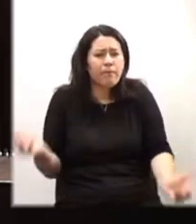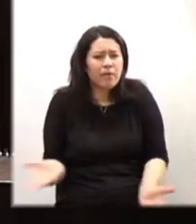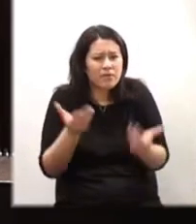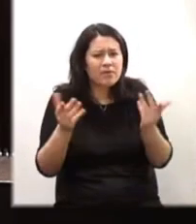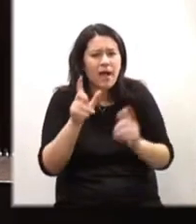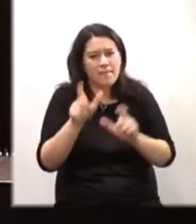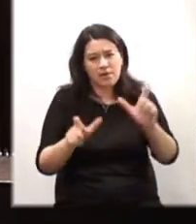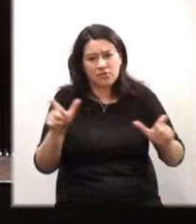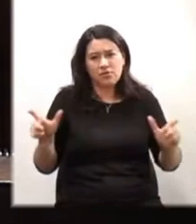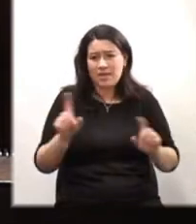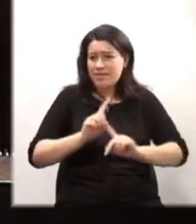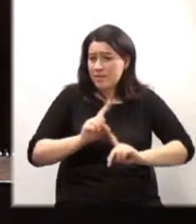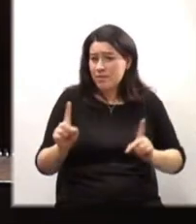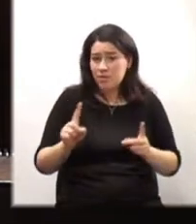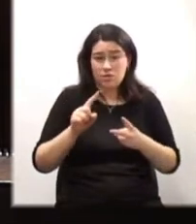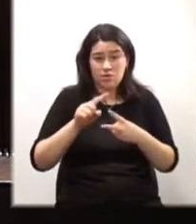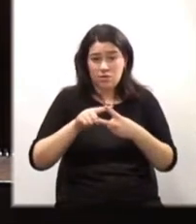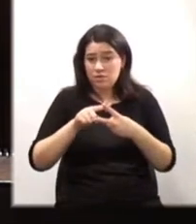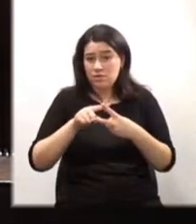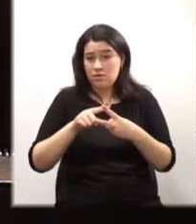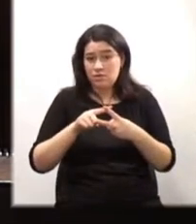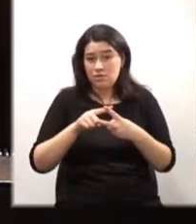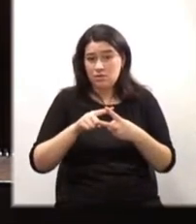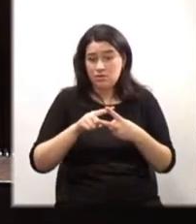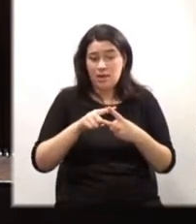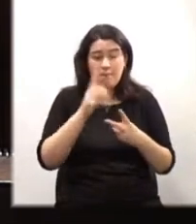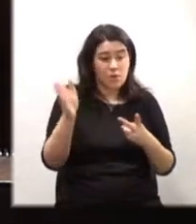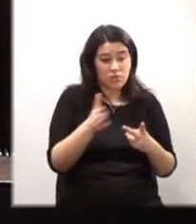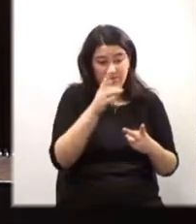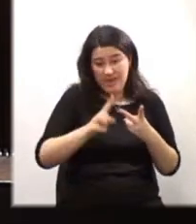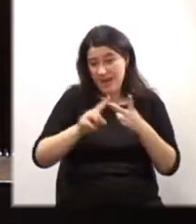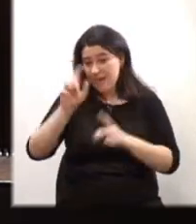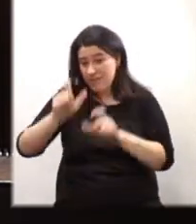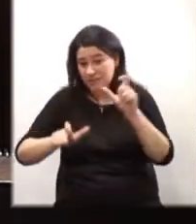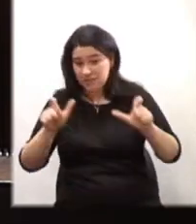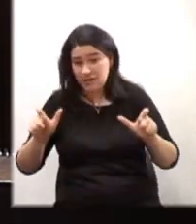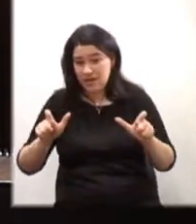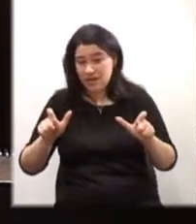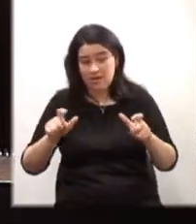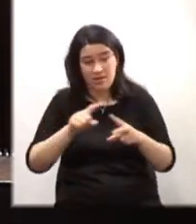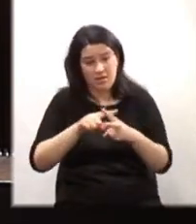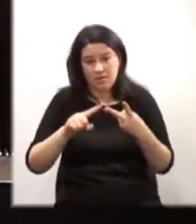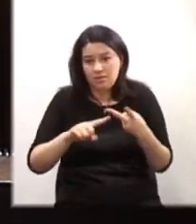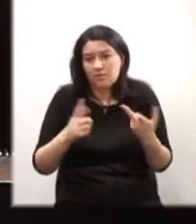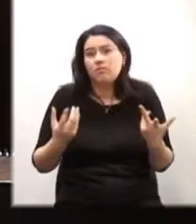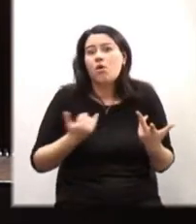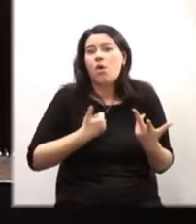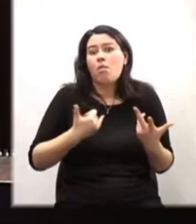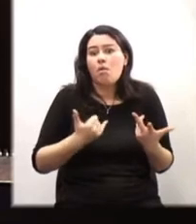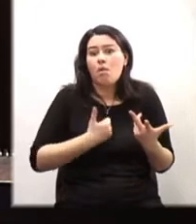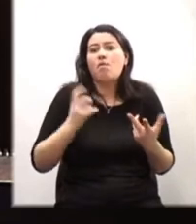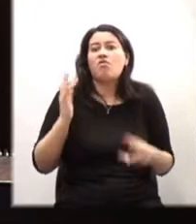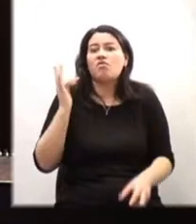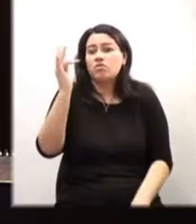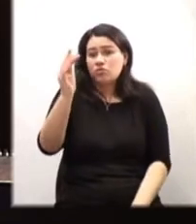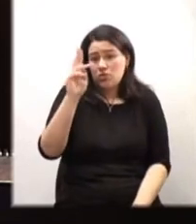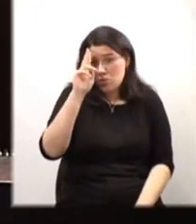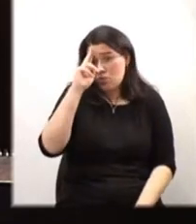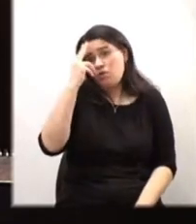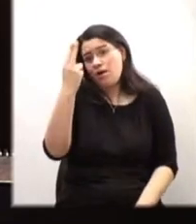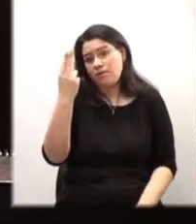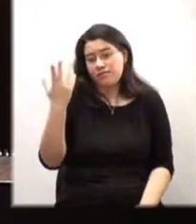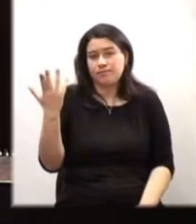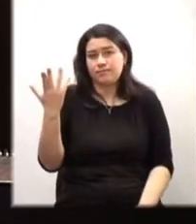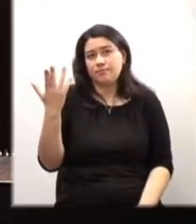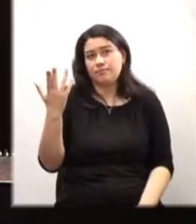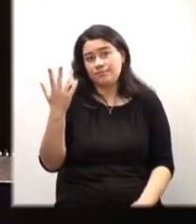capital humano. Y sin estos dos elementos, capital humano y productividad, el futuro del Uruguay es